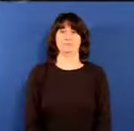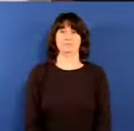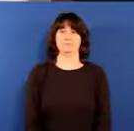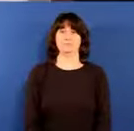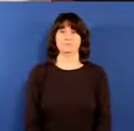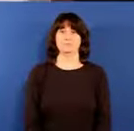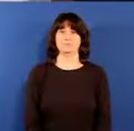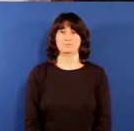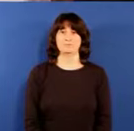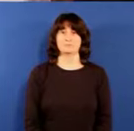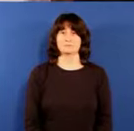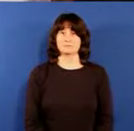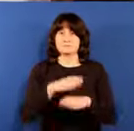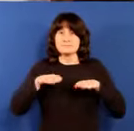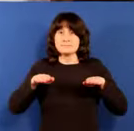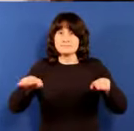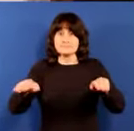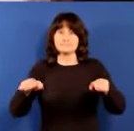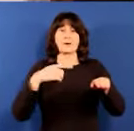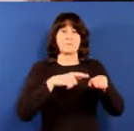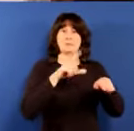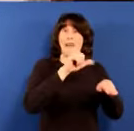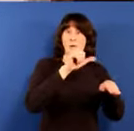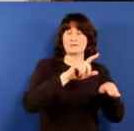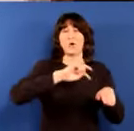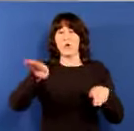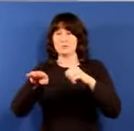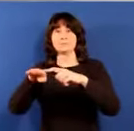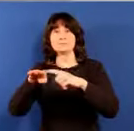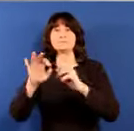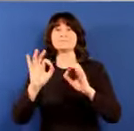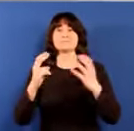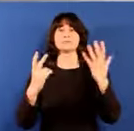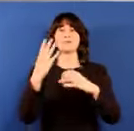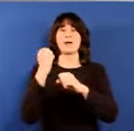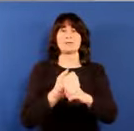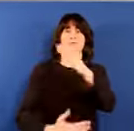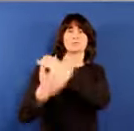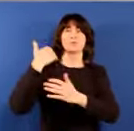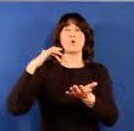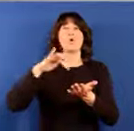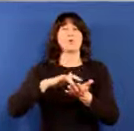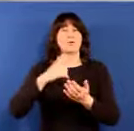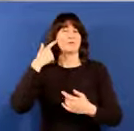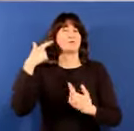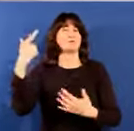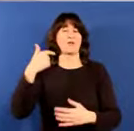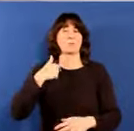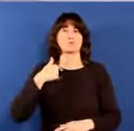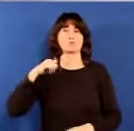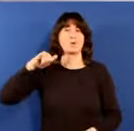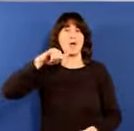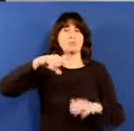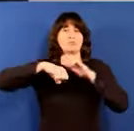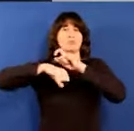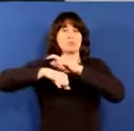este reconocimiento refundando los premios Lauaseta. Lauaseta Sariak 2012, además de otorgar el tradicional premio